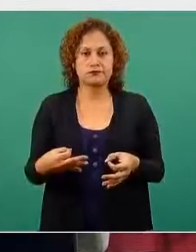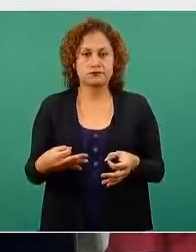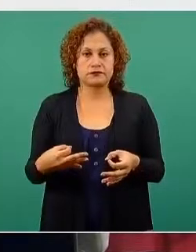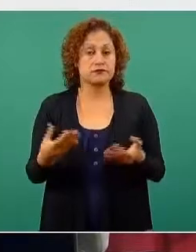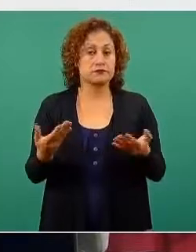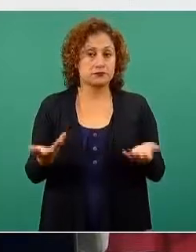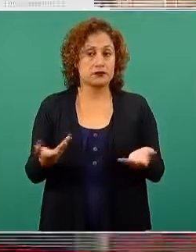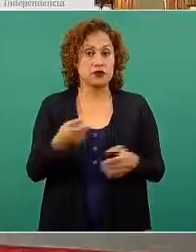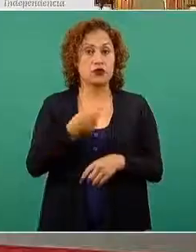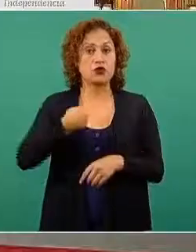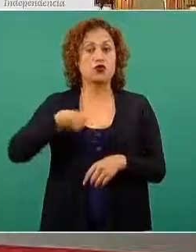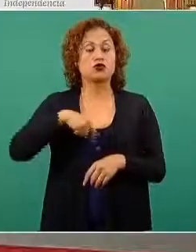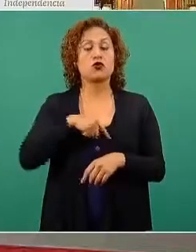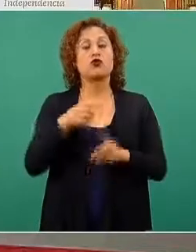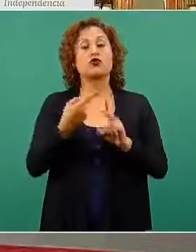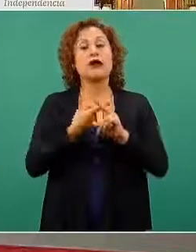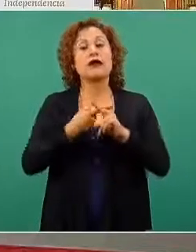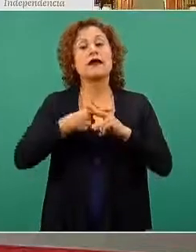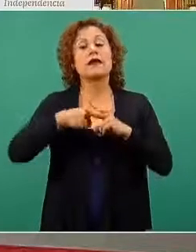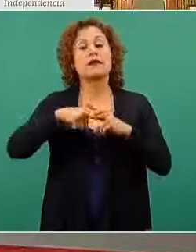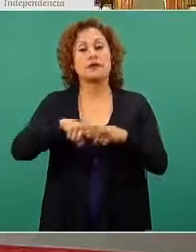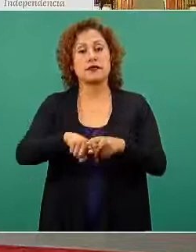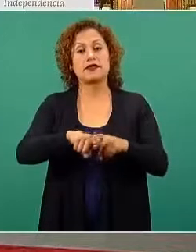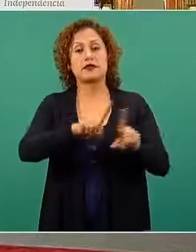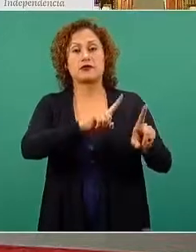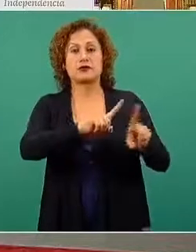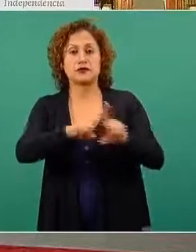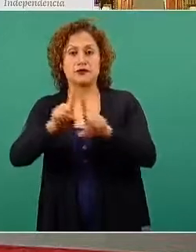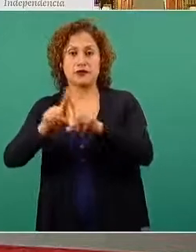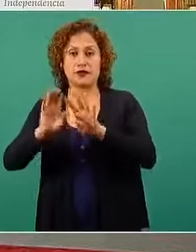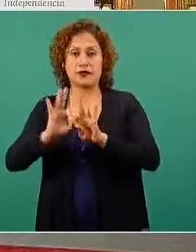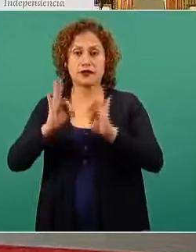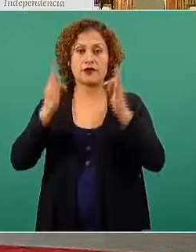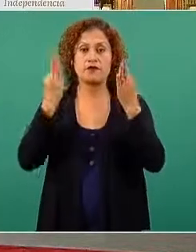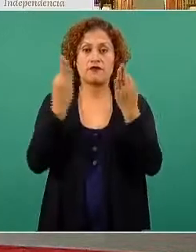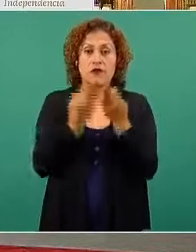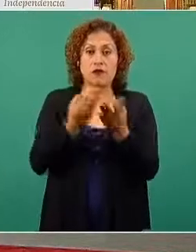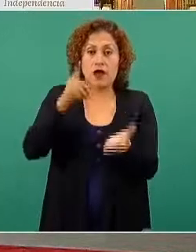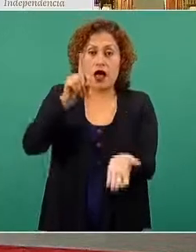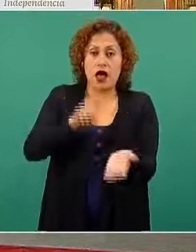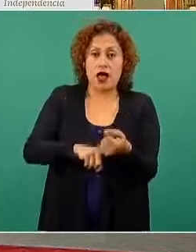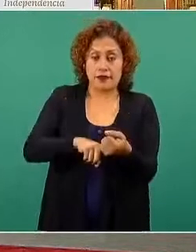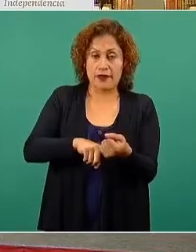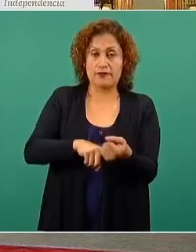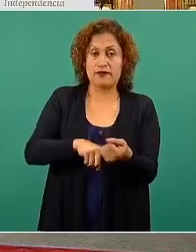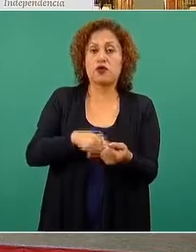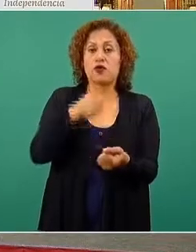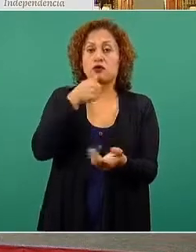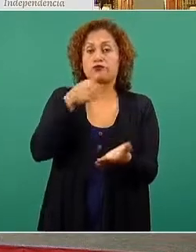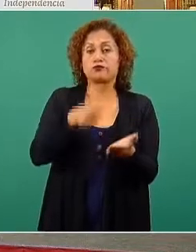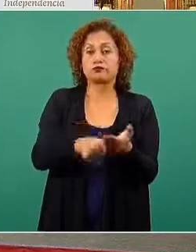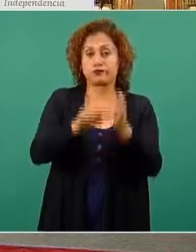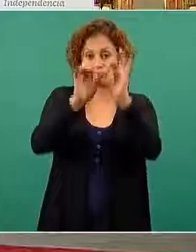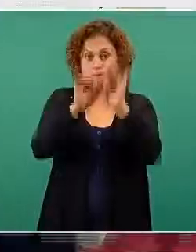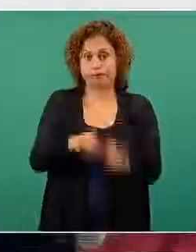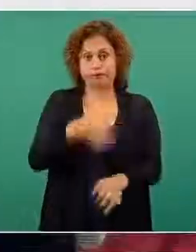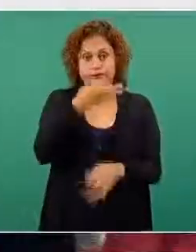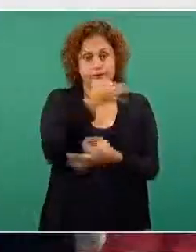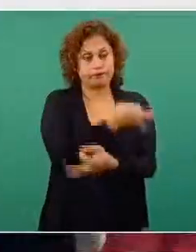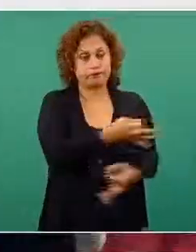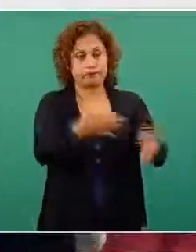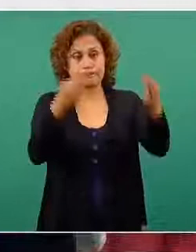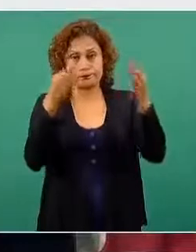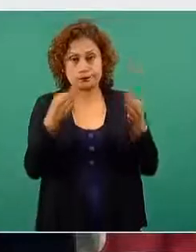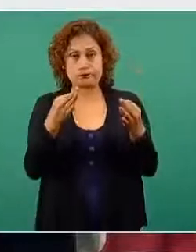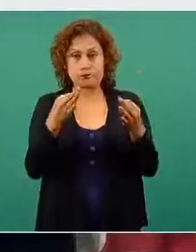iniciamos las estrategias que dictaban los decretos y que la propia pandemia nos los